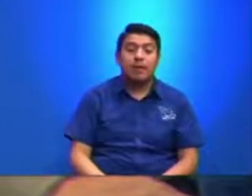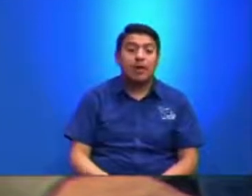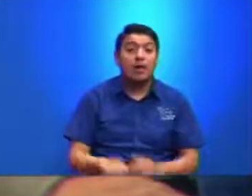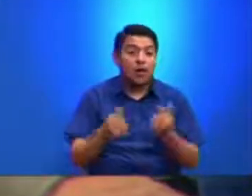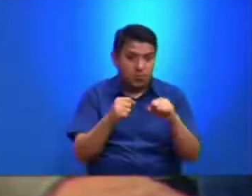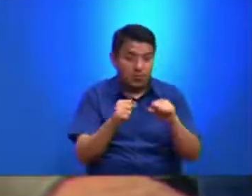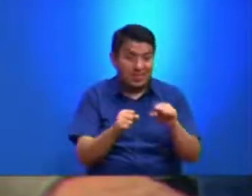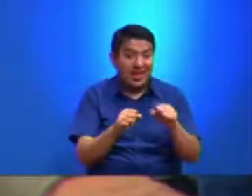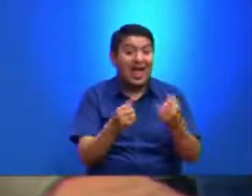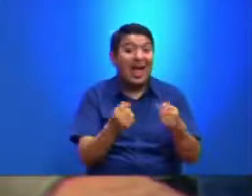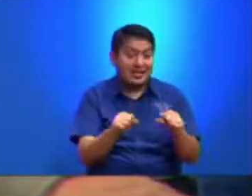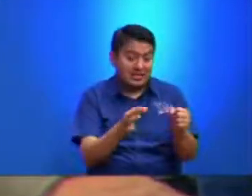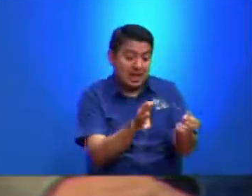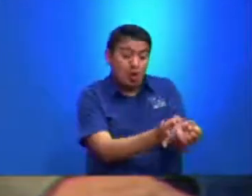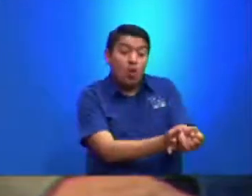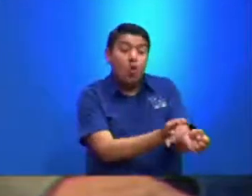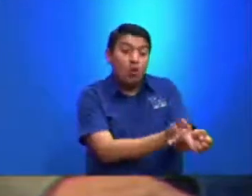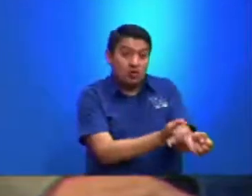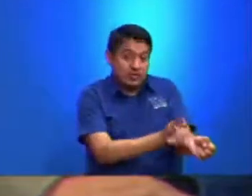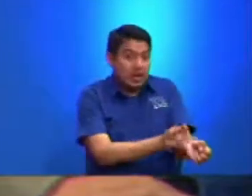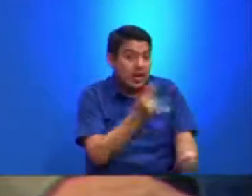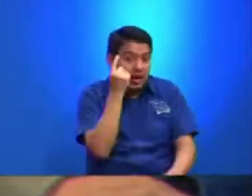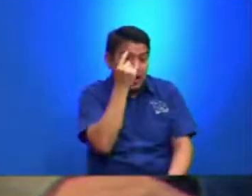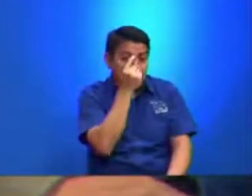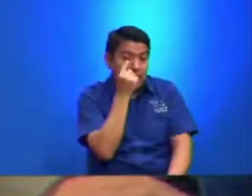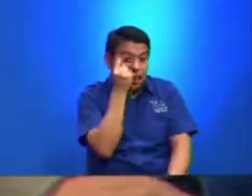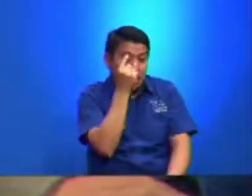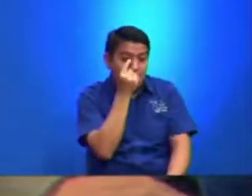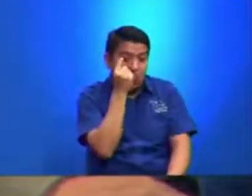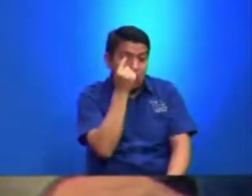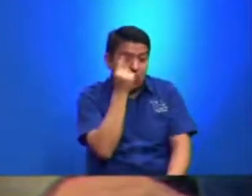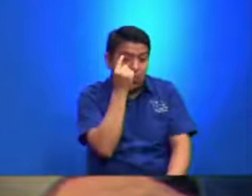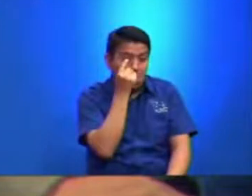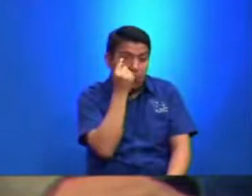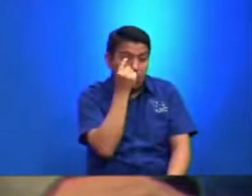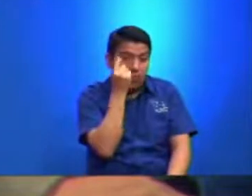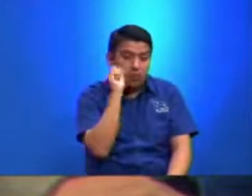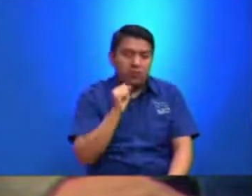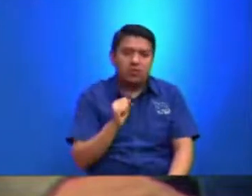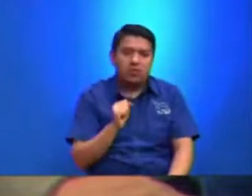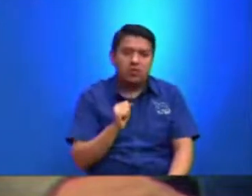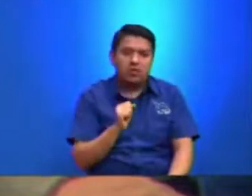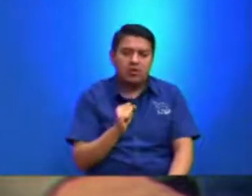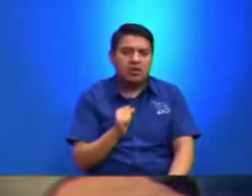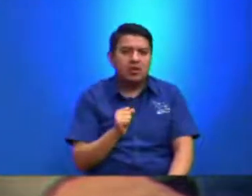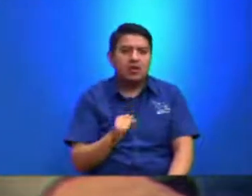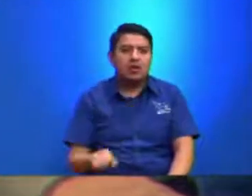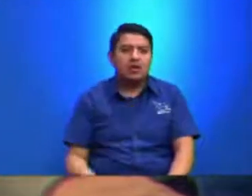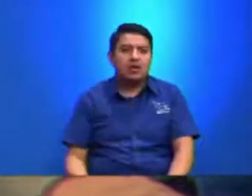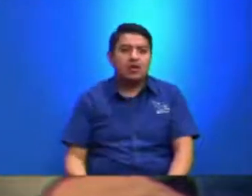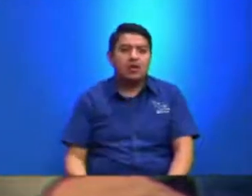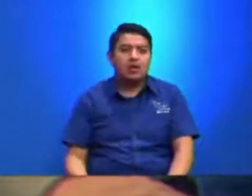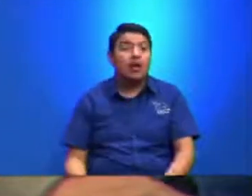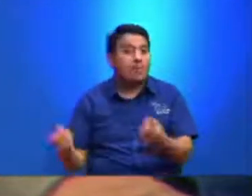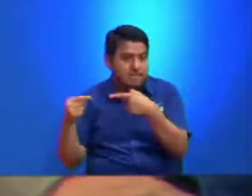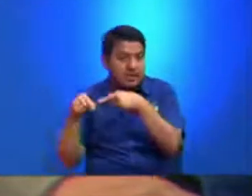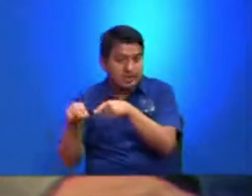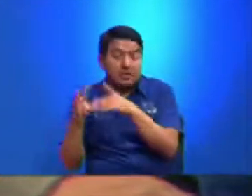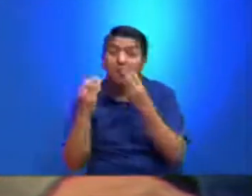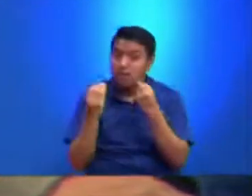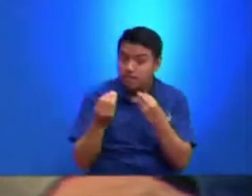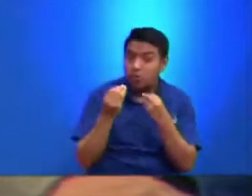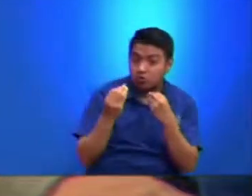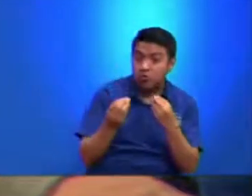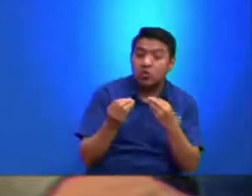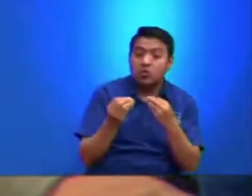úlcera. Y hoy en día estamos viendo que el ojo seco se está generalizando mucho más por el uso de las computadoras